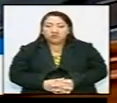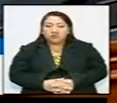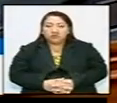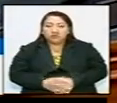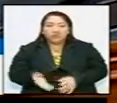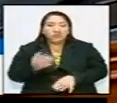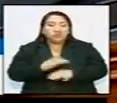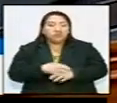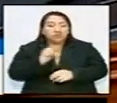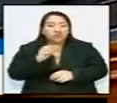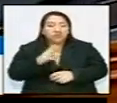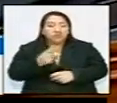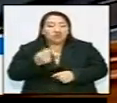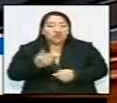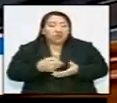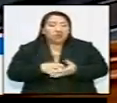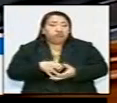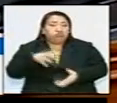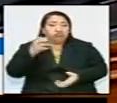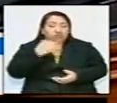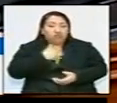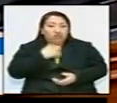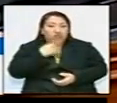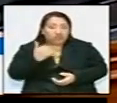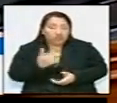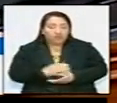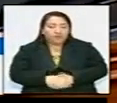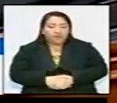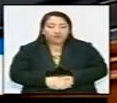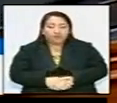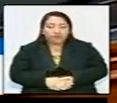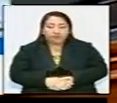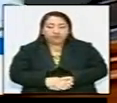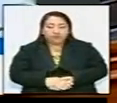Sobre el supuesto enriquecimiento.